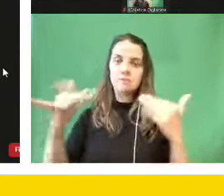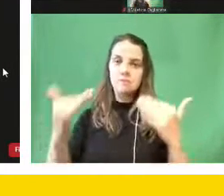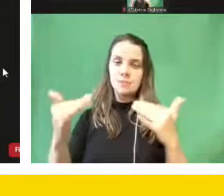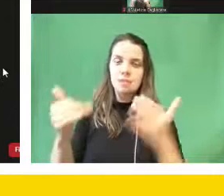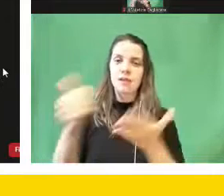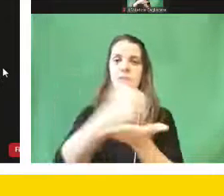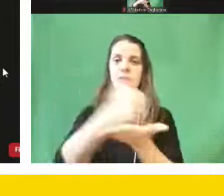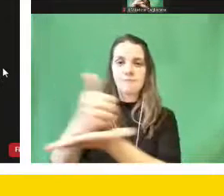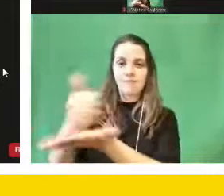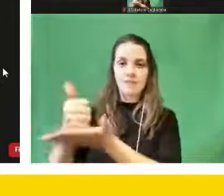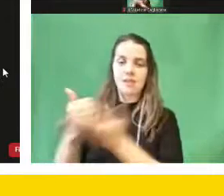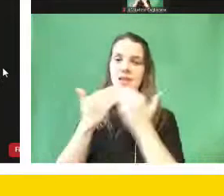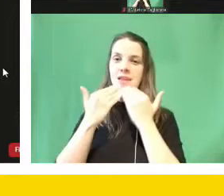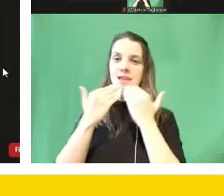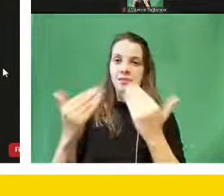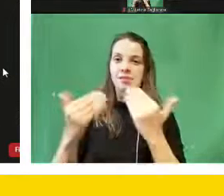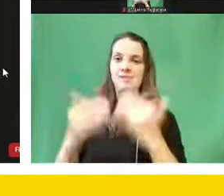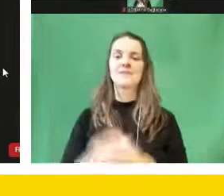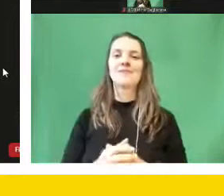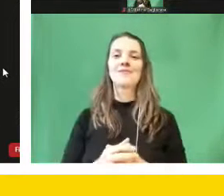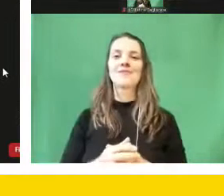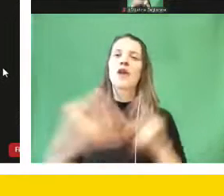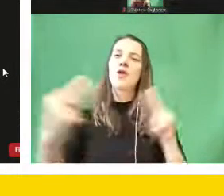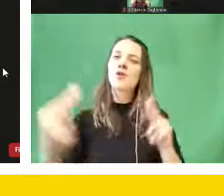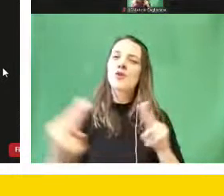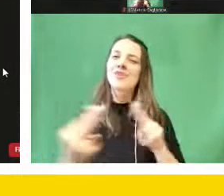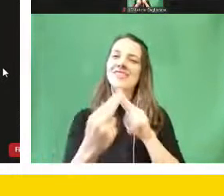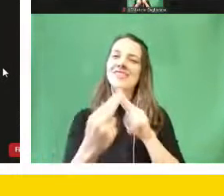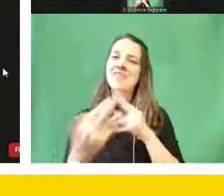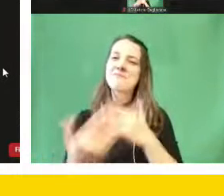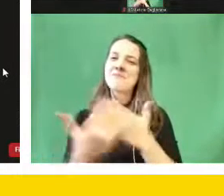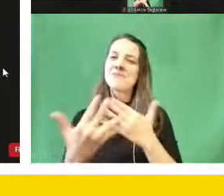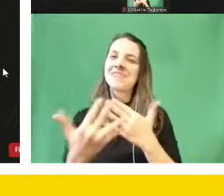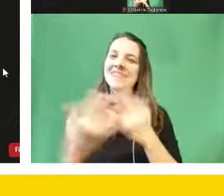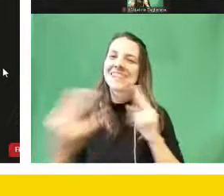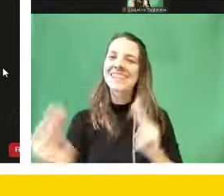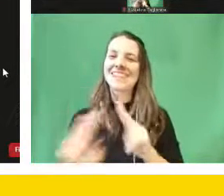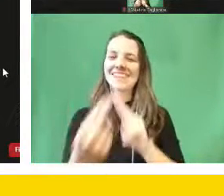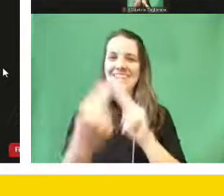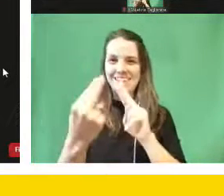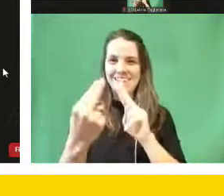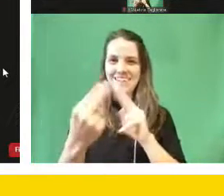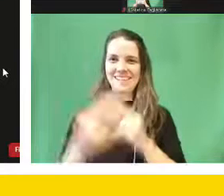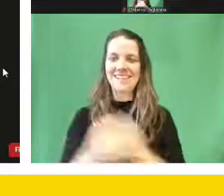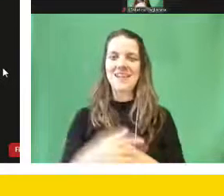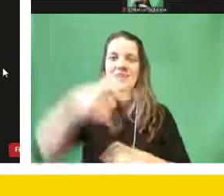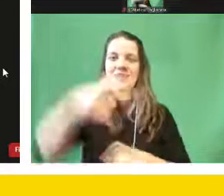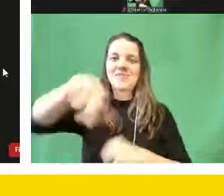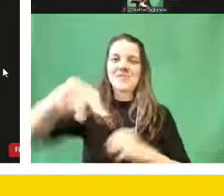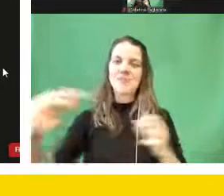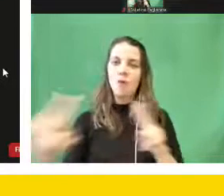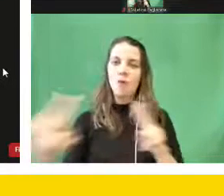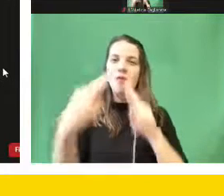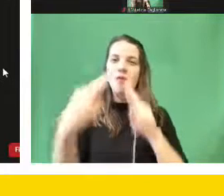actividad. Nos vemos pronto y espero que nos veamos presencial y nos podamos abrazar. Un beso y gracias.